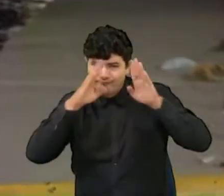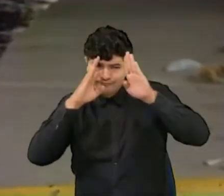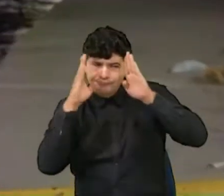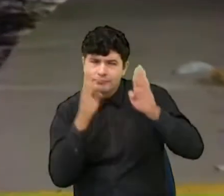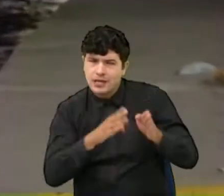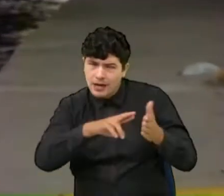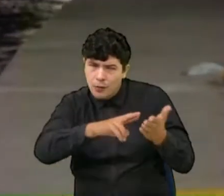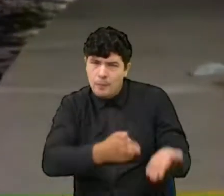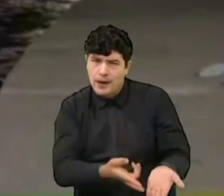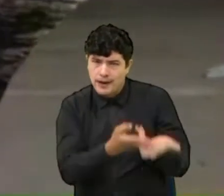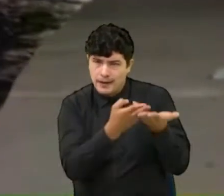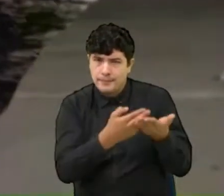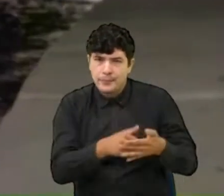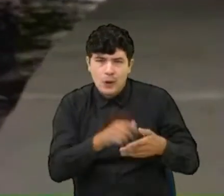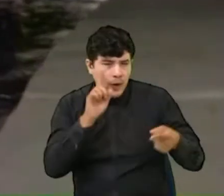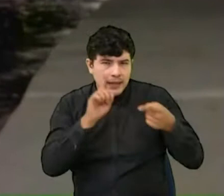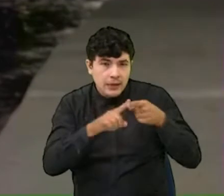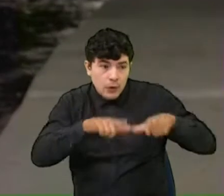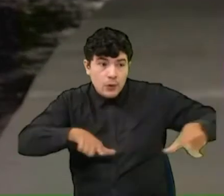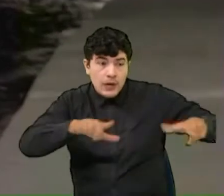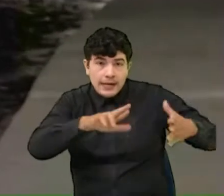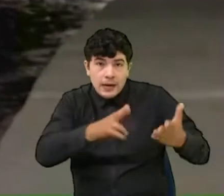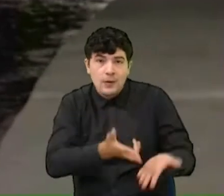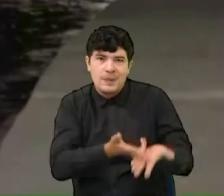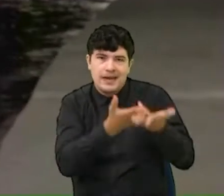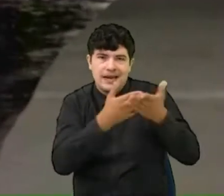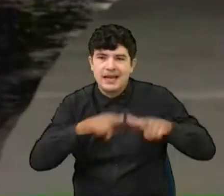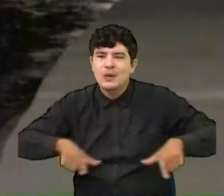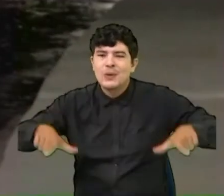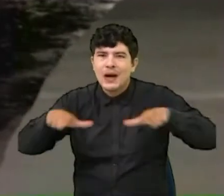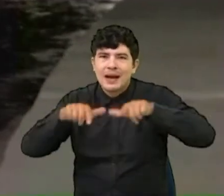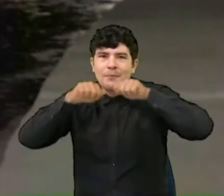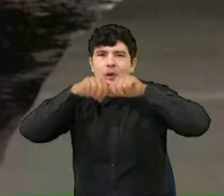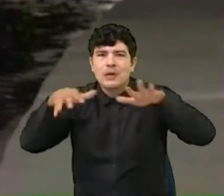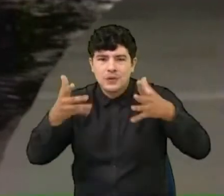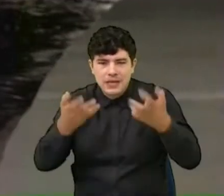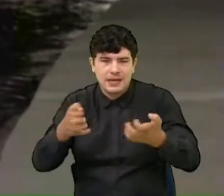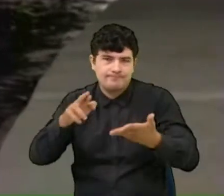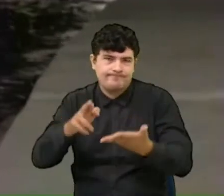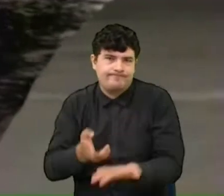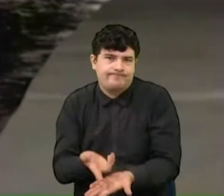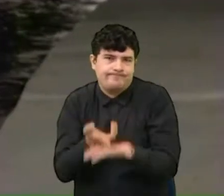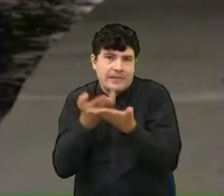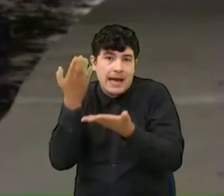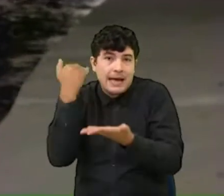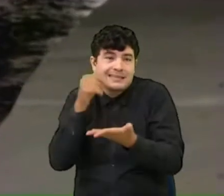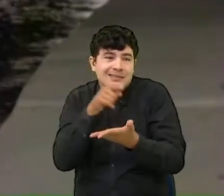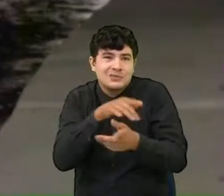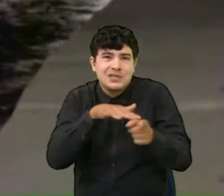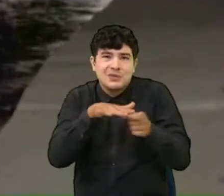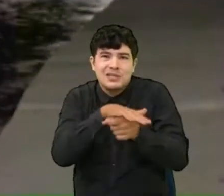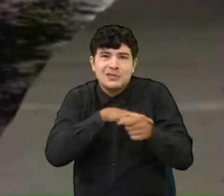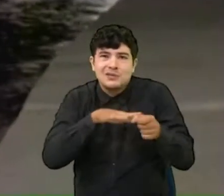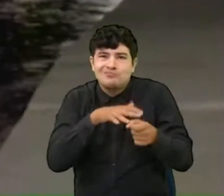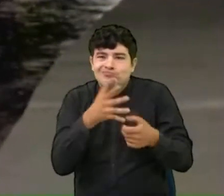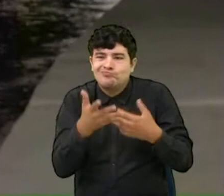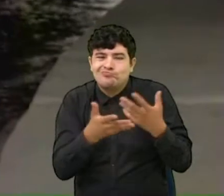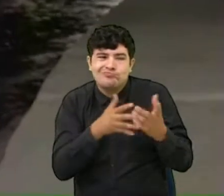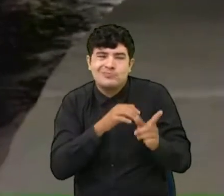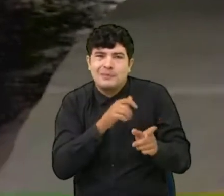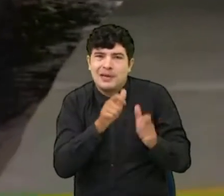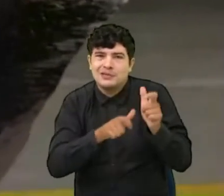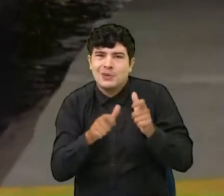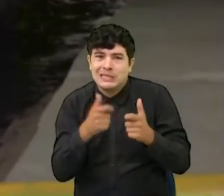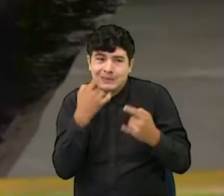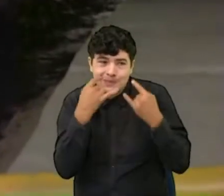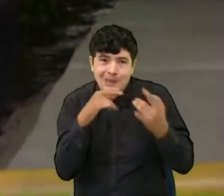quieren recuperar esta parte y recuperar el espacio público que en medio de esta situación se ha visto marginado. Pues el alcalde de Cúcuta y las